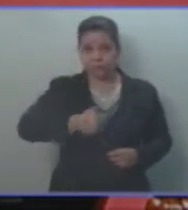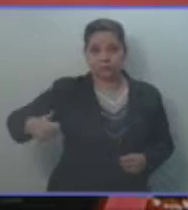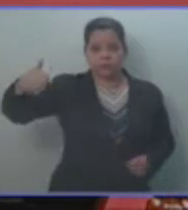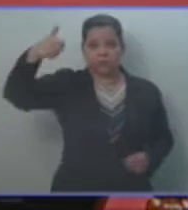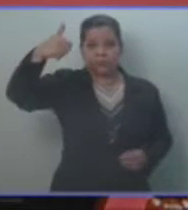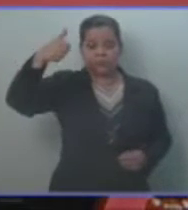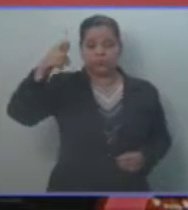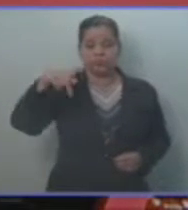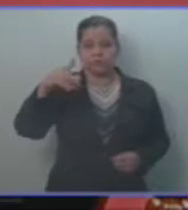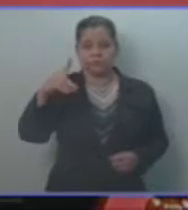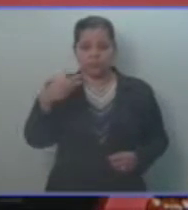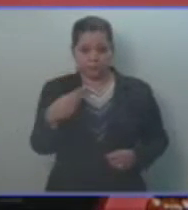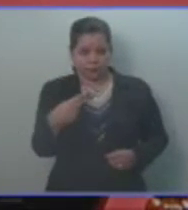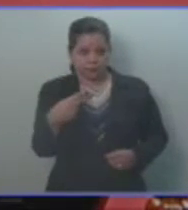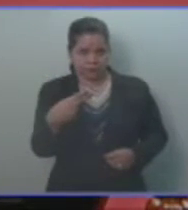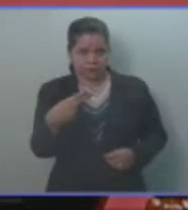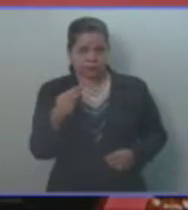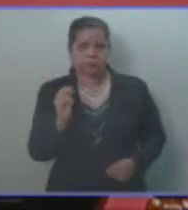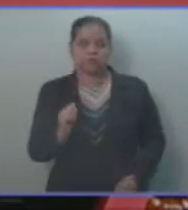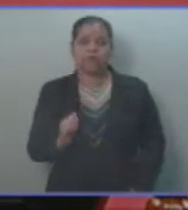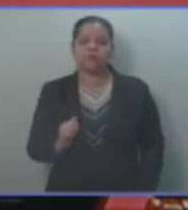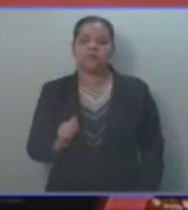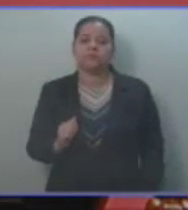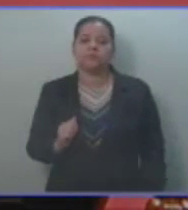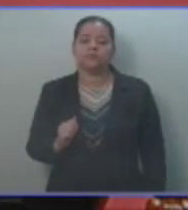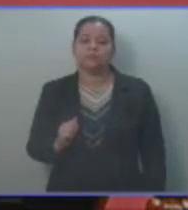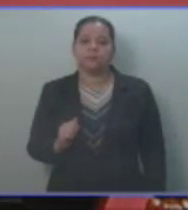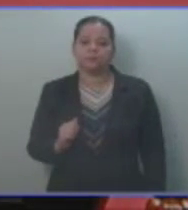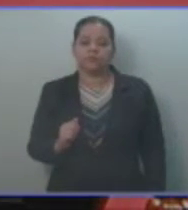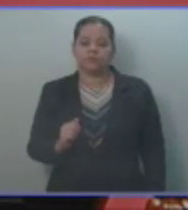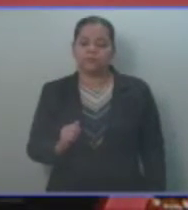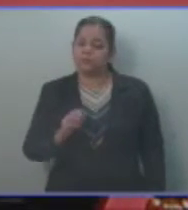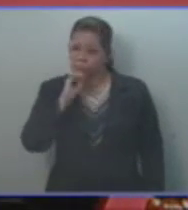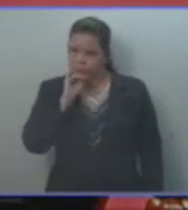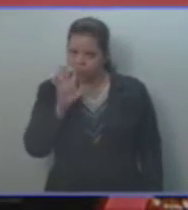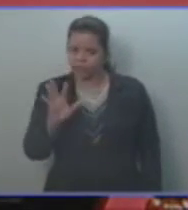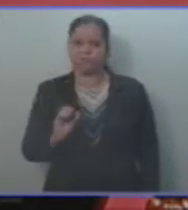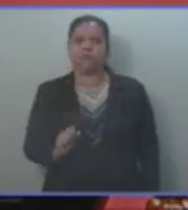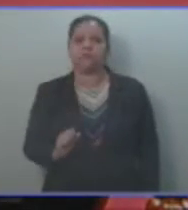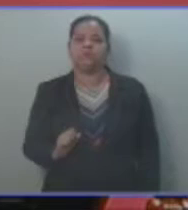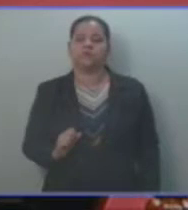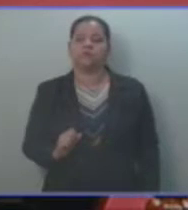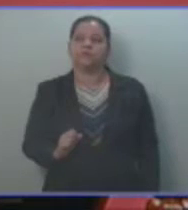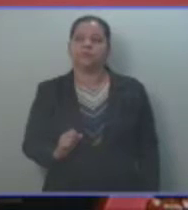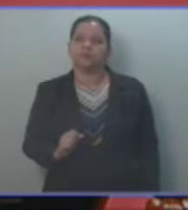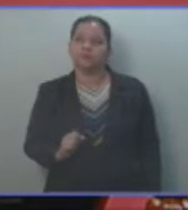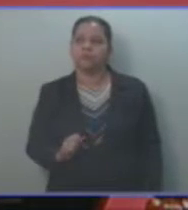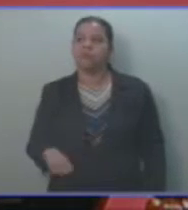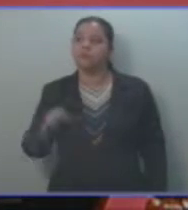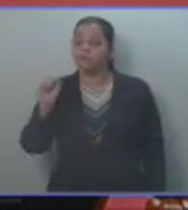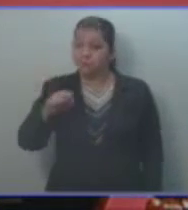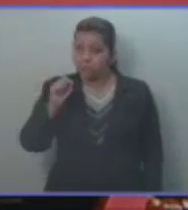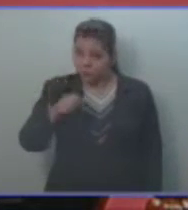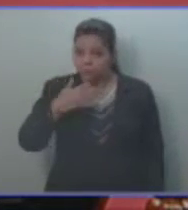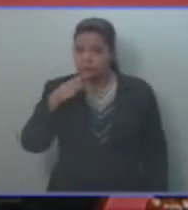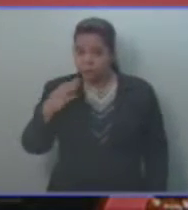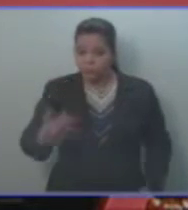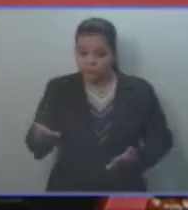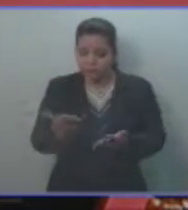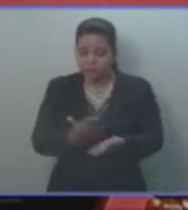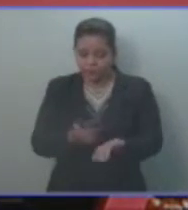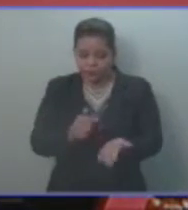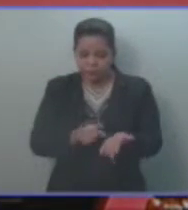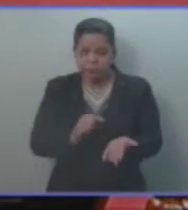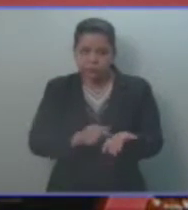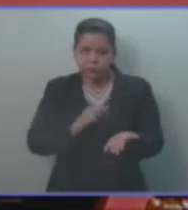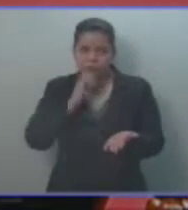Humanos, en adelante PDDHH, opinó que, si bien es cierto, en la propuesta se ha retomado